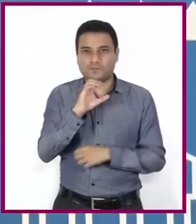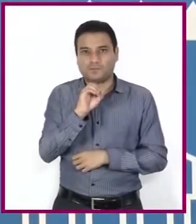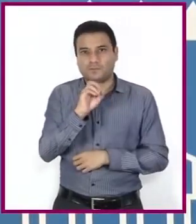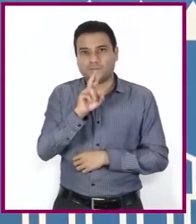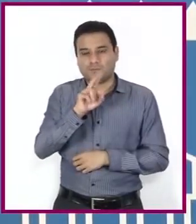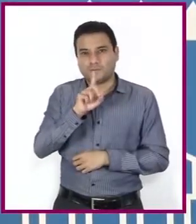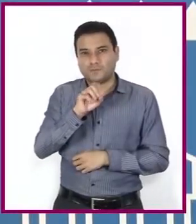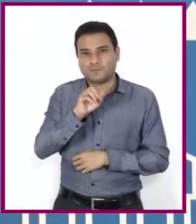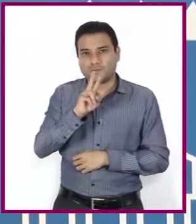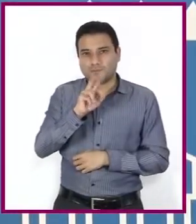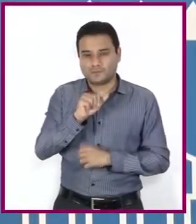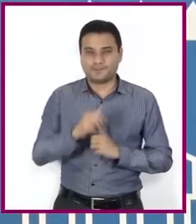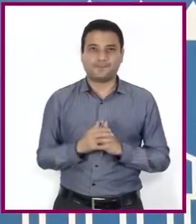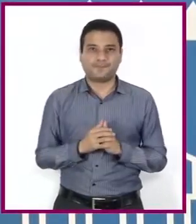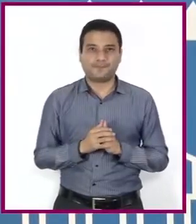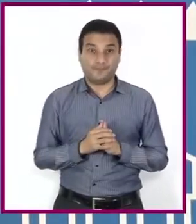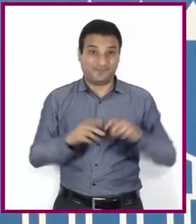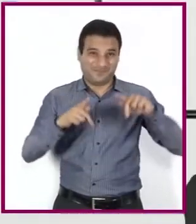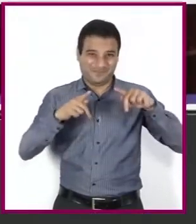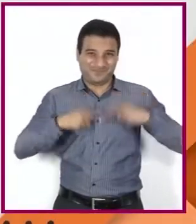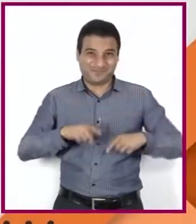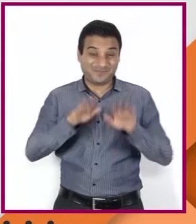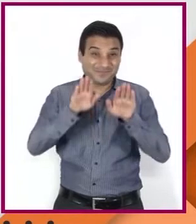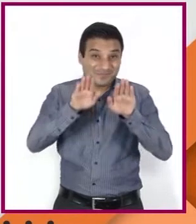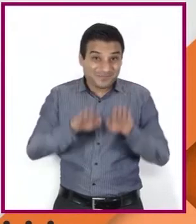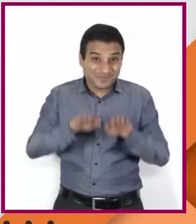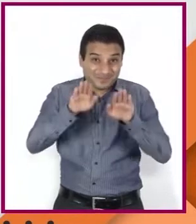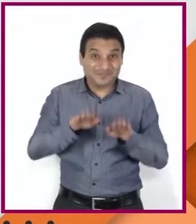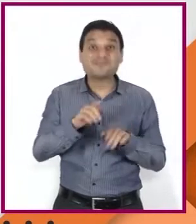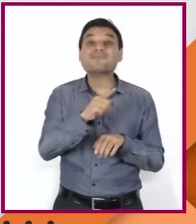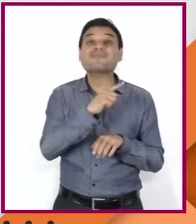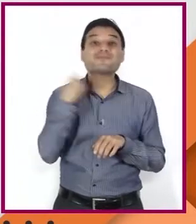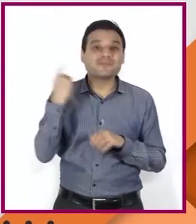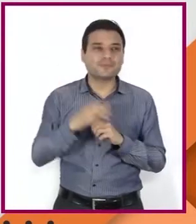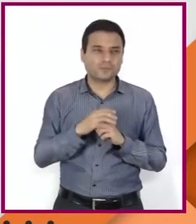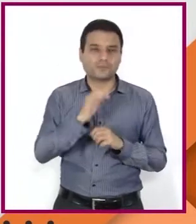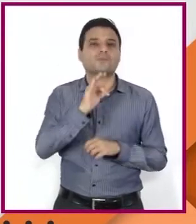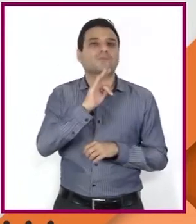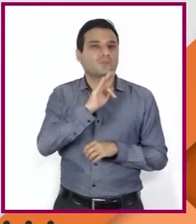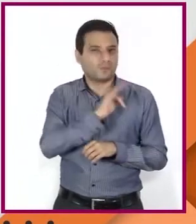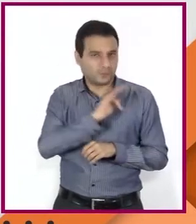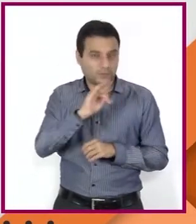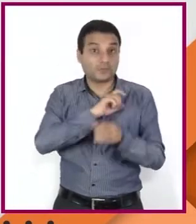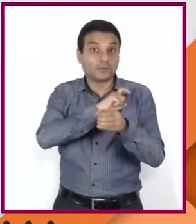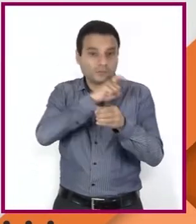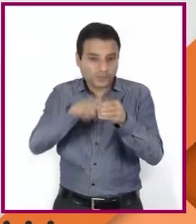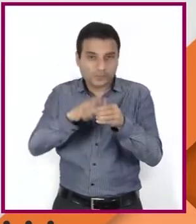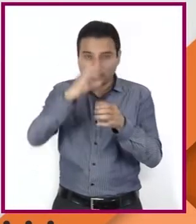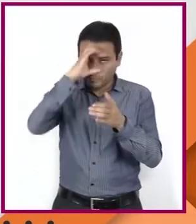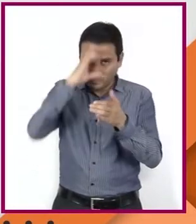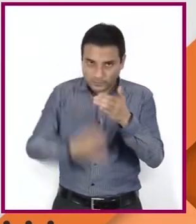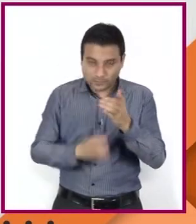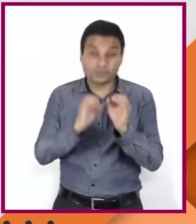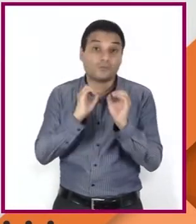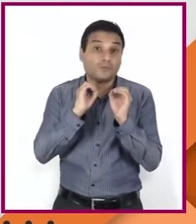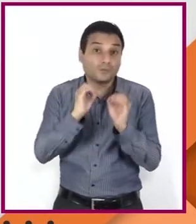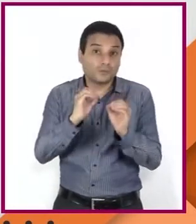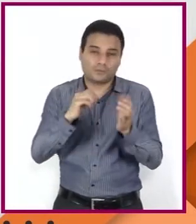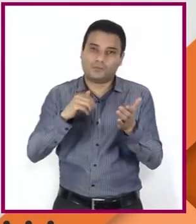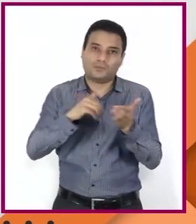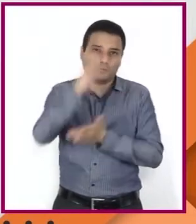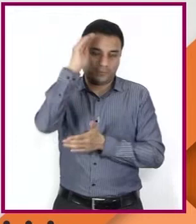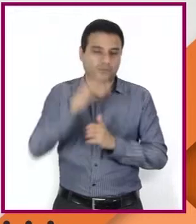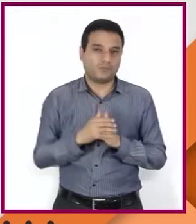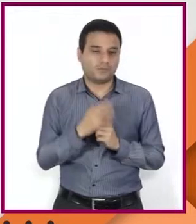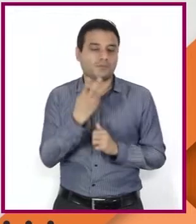Por otro lado, a la población musulmana que era derrotada se le daba la oportunidad de convertirse al cristianismo o de ser expulsada del reino,